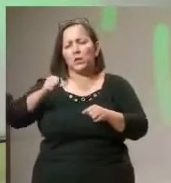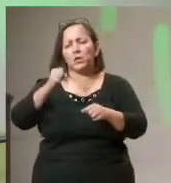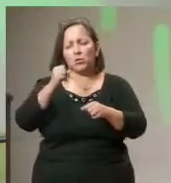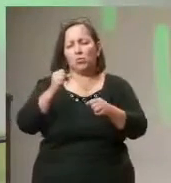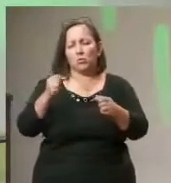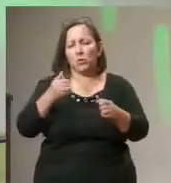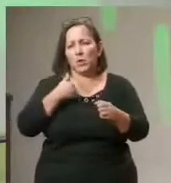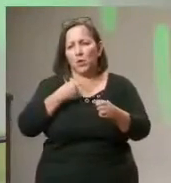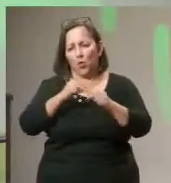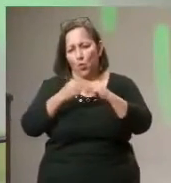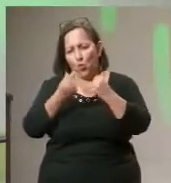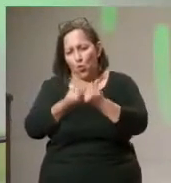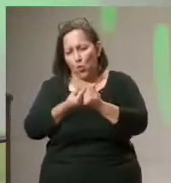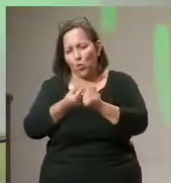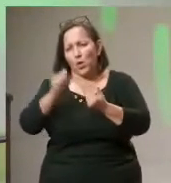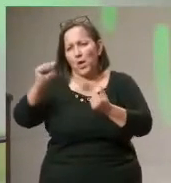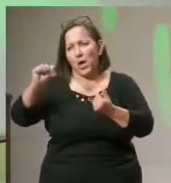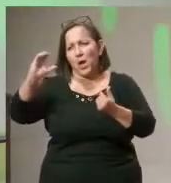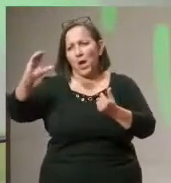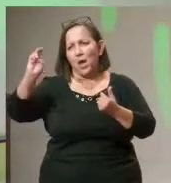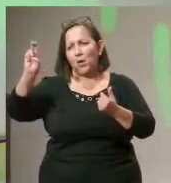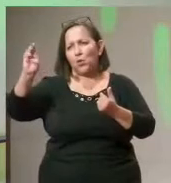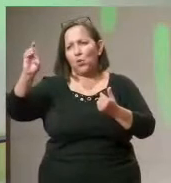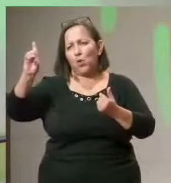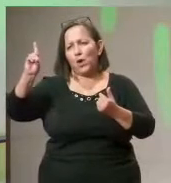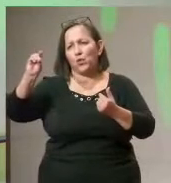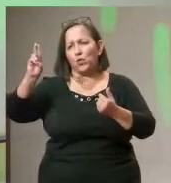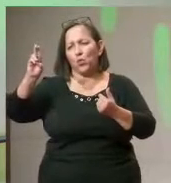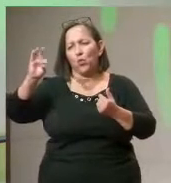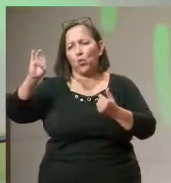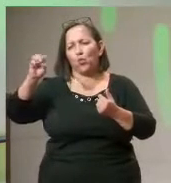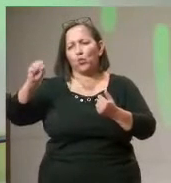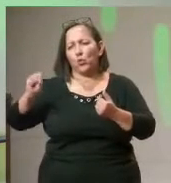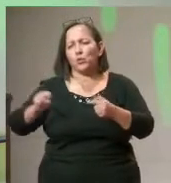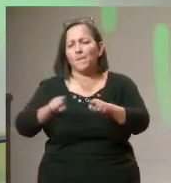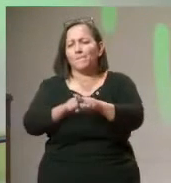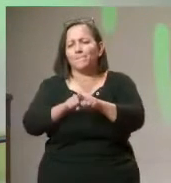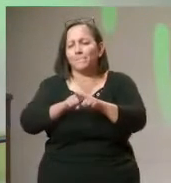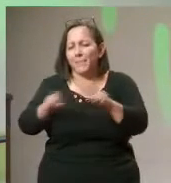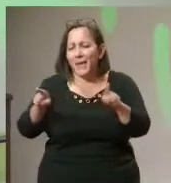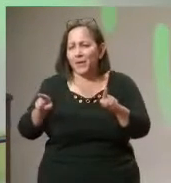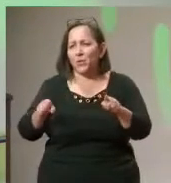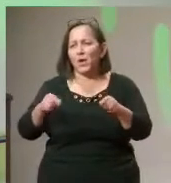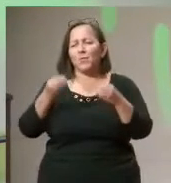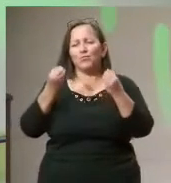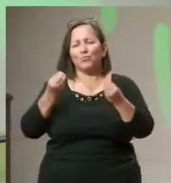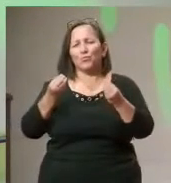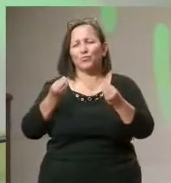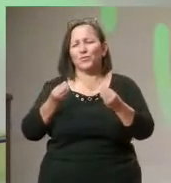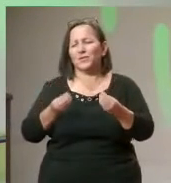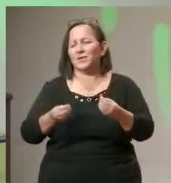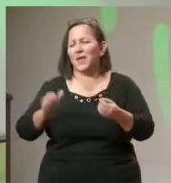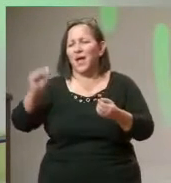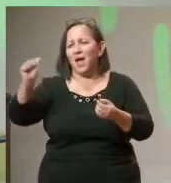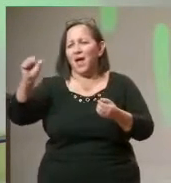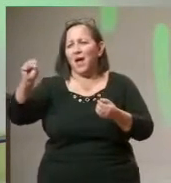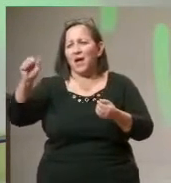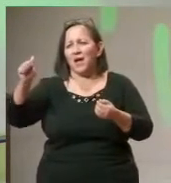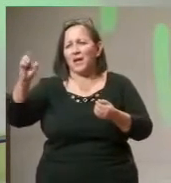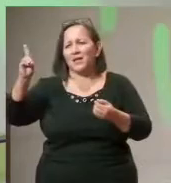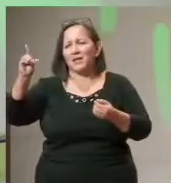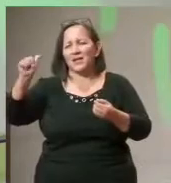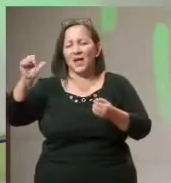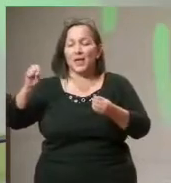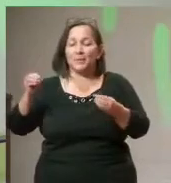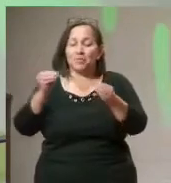zonas urbanas y también rurales, pero existen un montón de ASADAS con sistemas